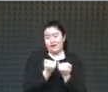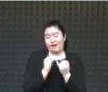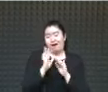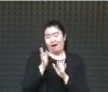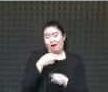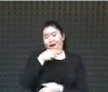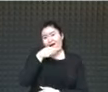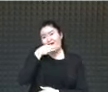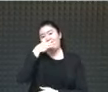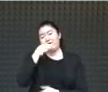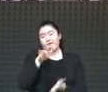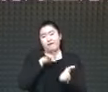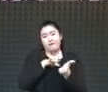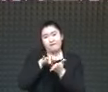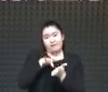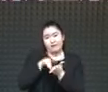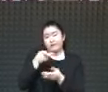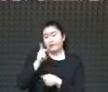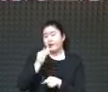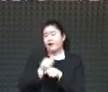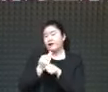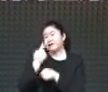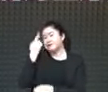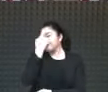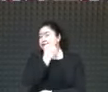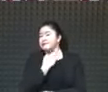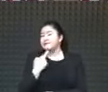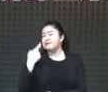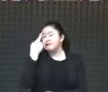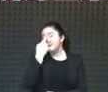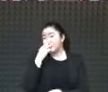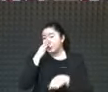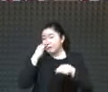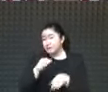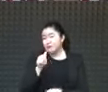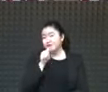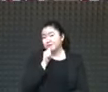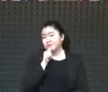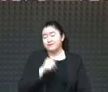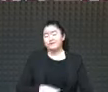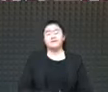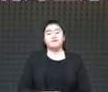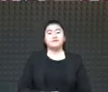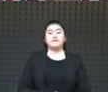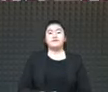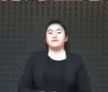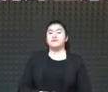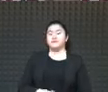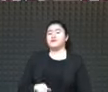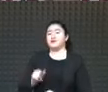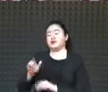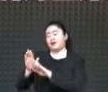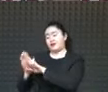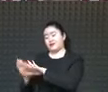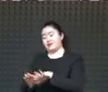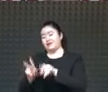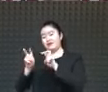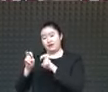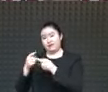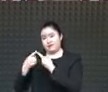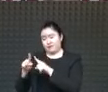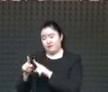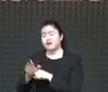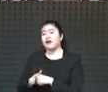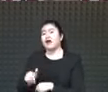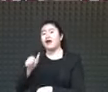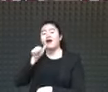todavía. Doctora, y en otro tema ya fuera de lo educativo, el día de ayer en una Gaceta Viz se publica el nuevo manual de